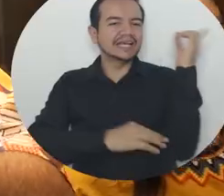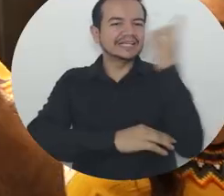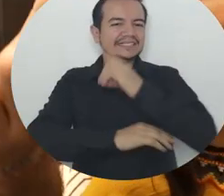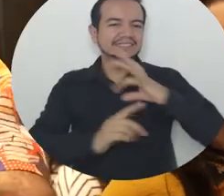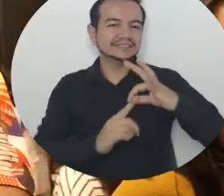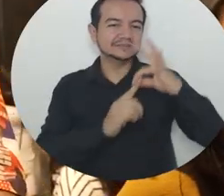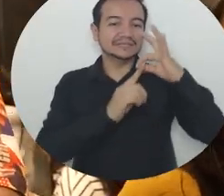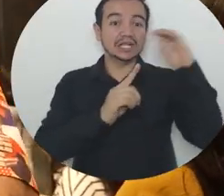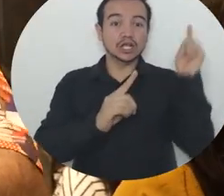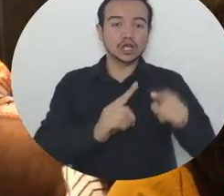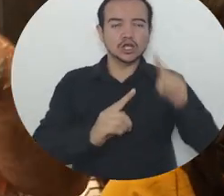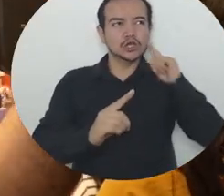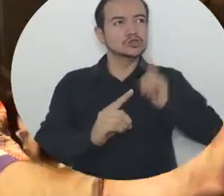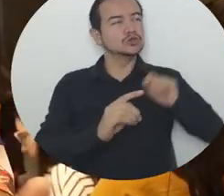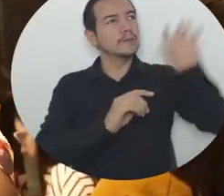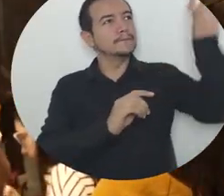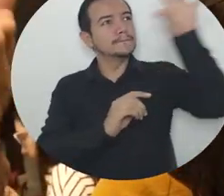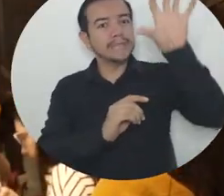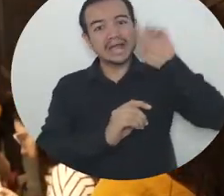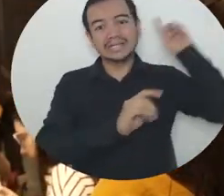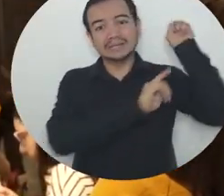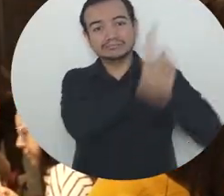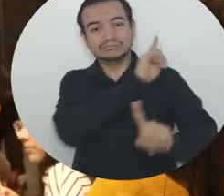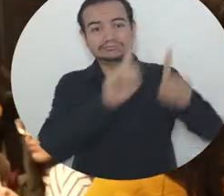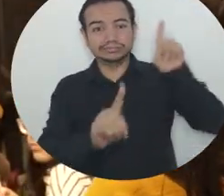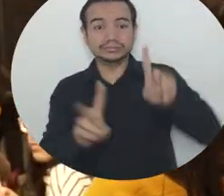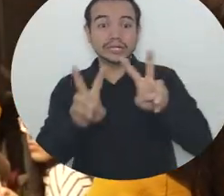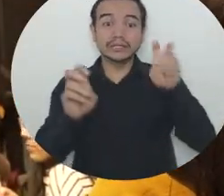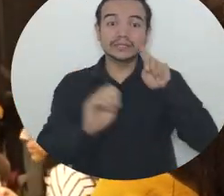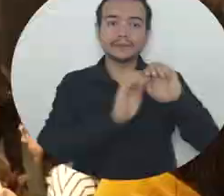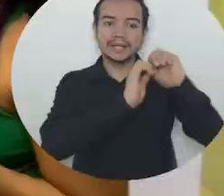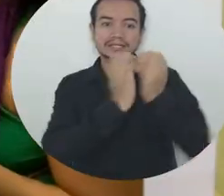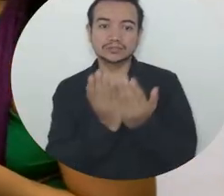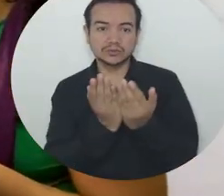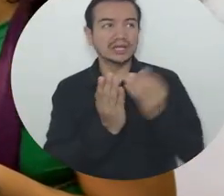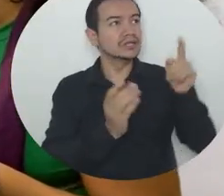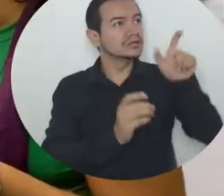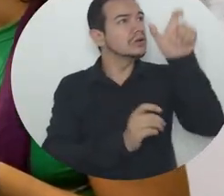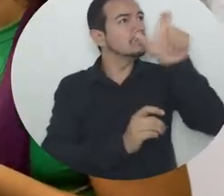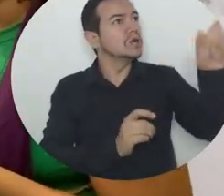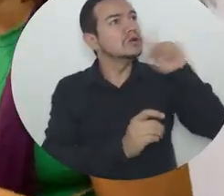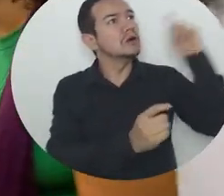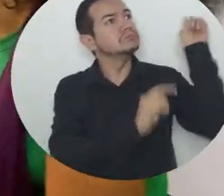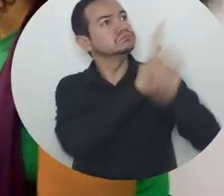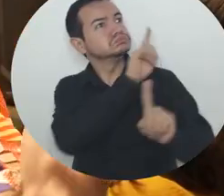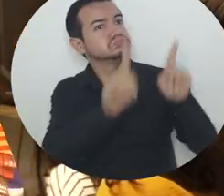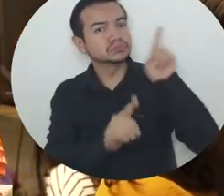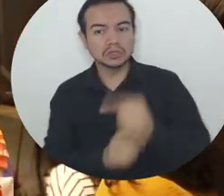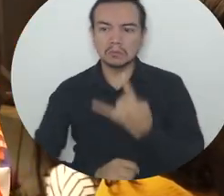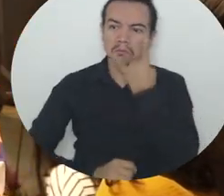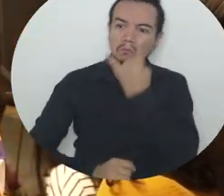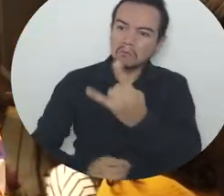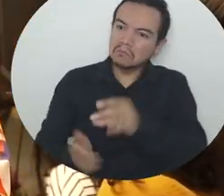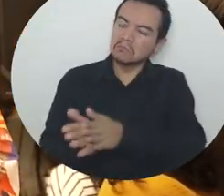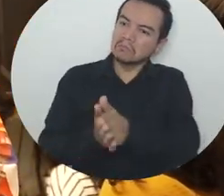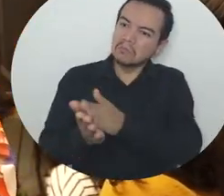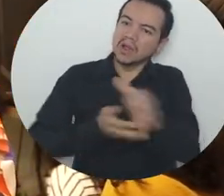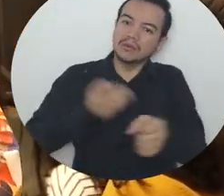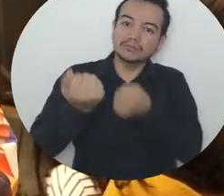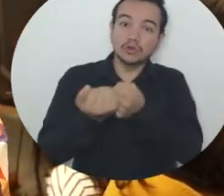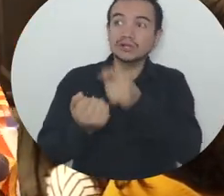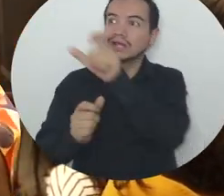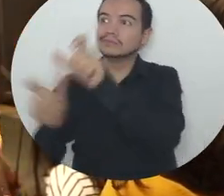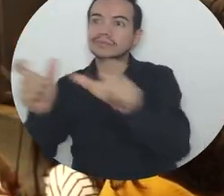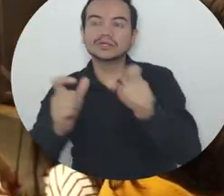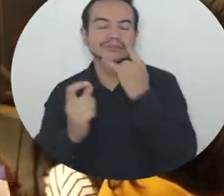la presencia de muchos autores de diversos países que nos han visitado aquí, participando constantemente en las actividades,